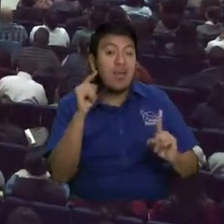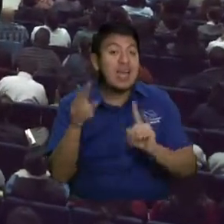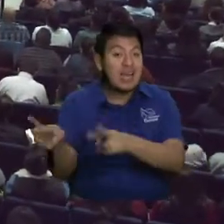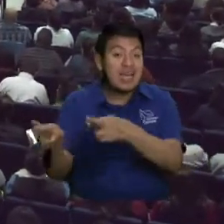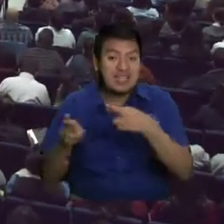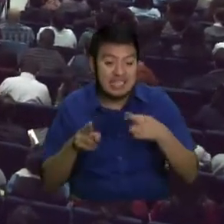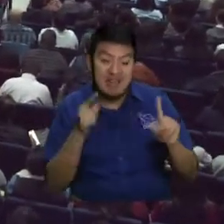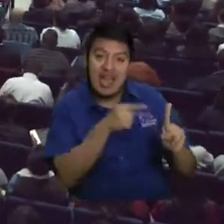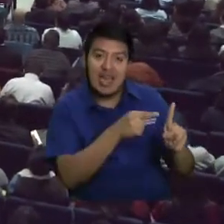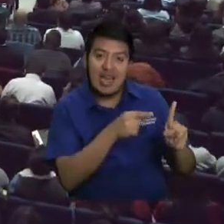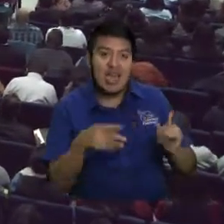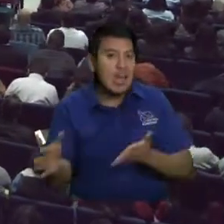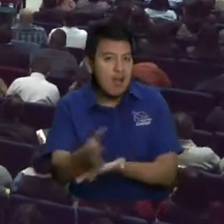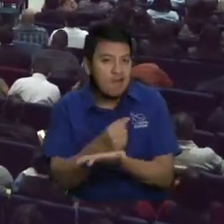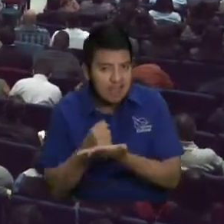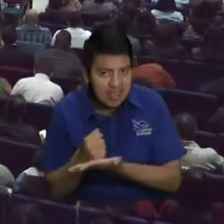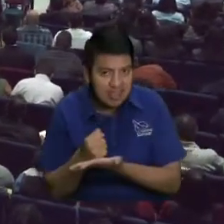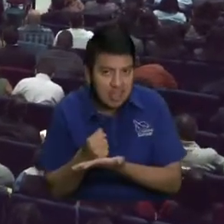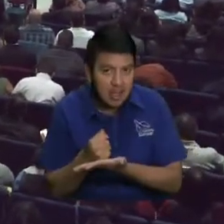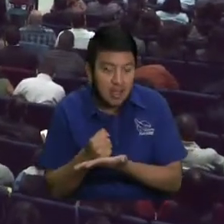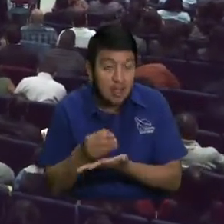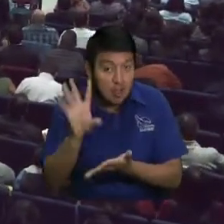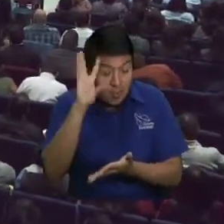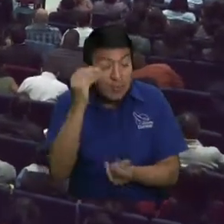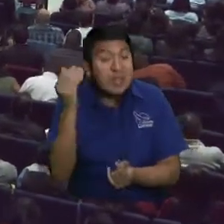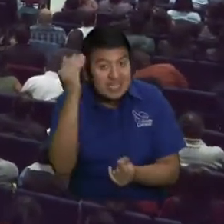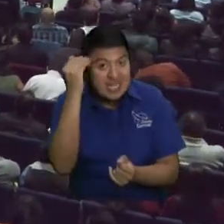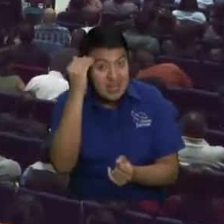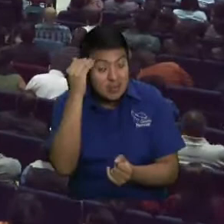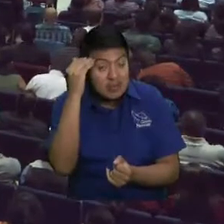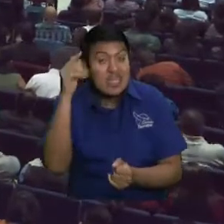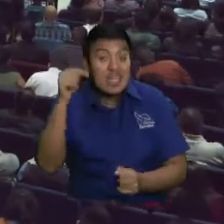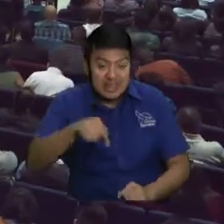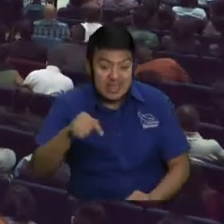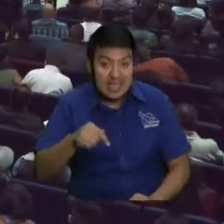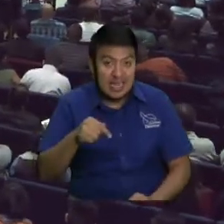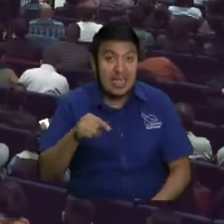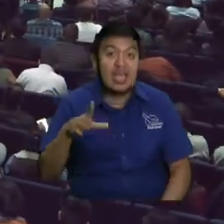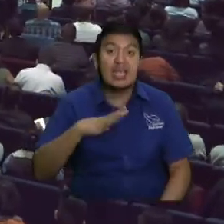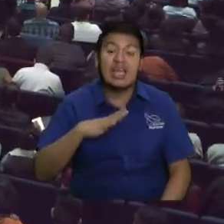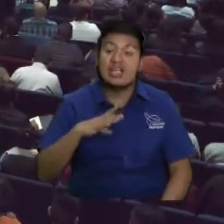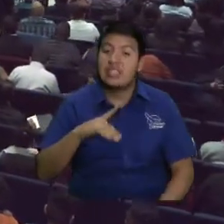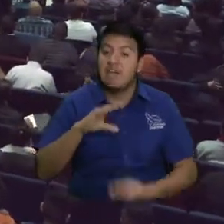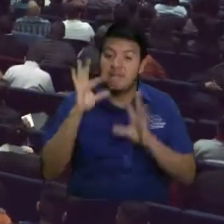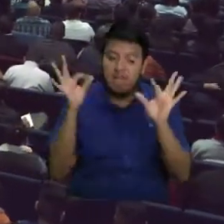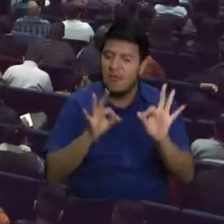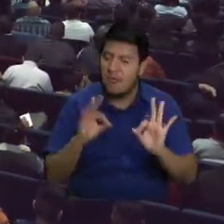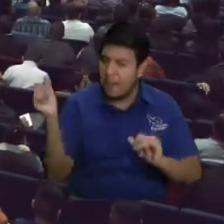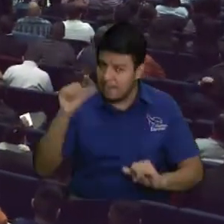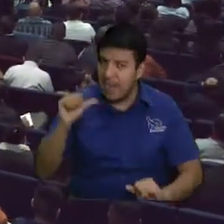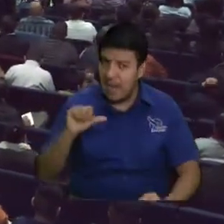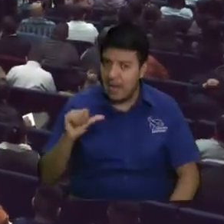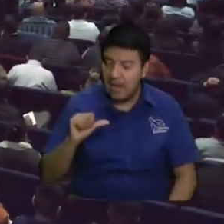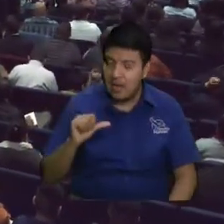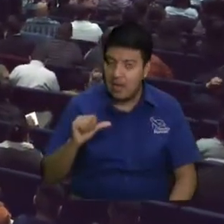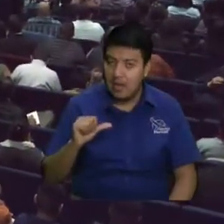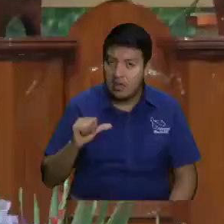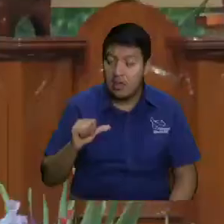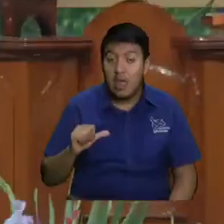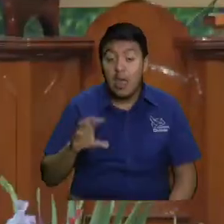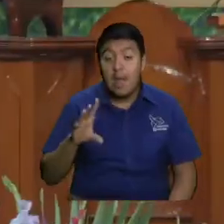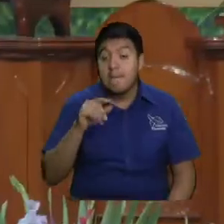Ah, yo tengo que explicarme más, fíjese, porque yo le puse a usted que predicara, pero no me quiere ayudar. Pues está bien, no hay problema.